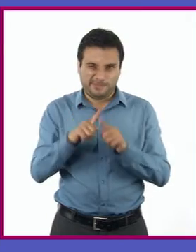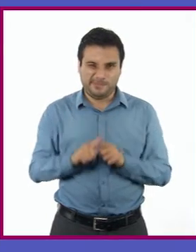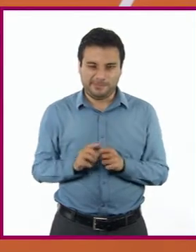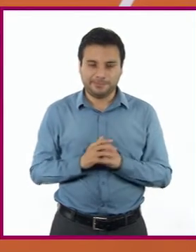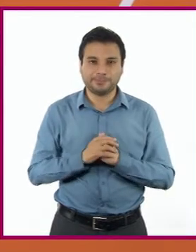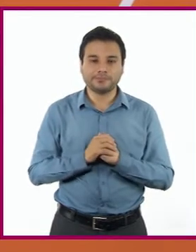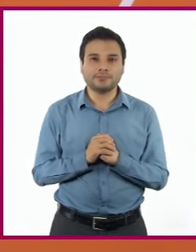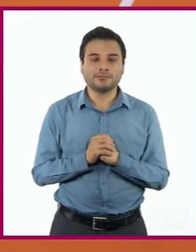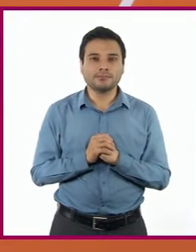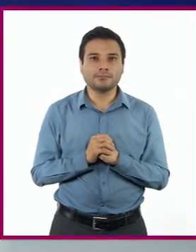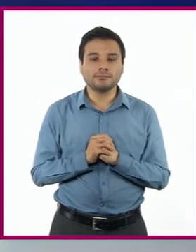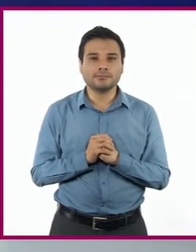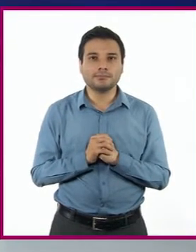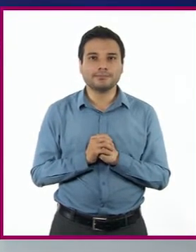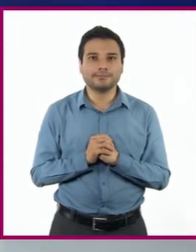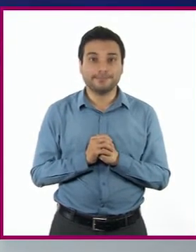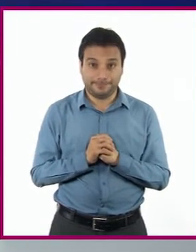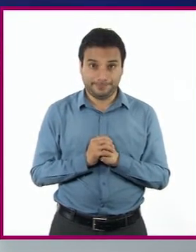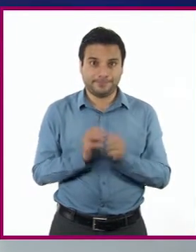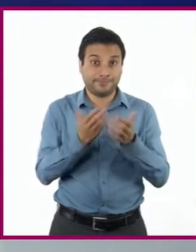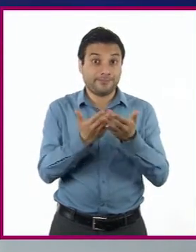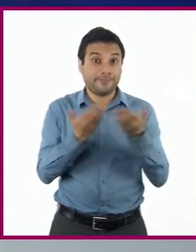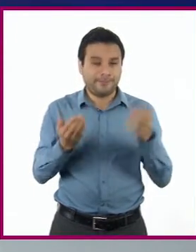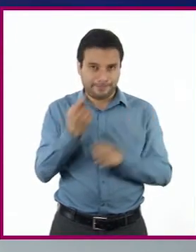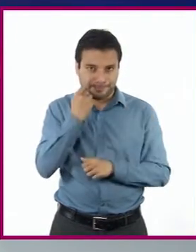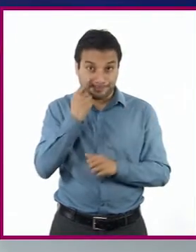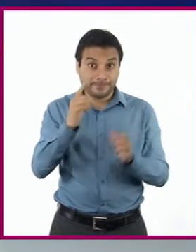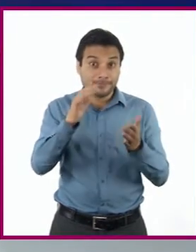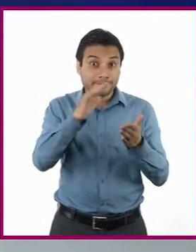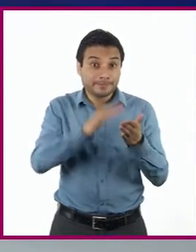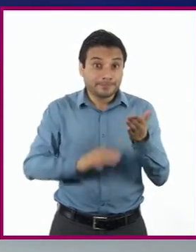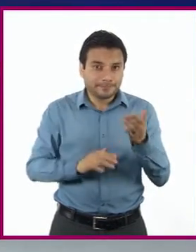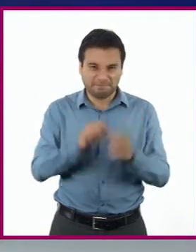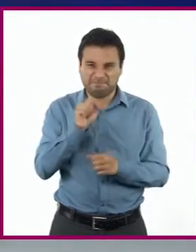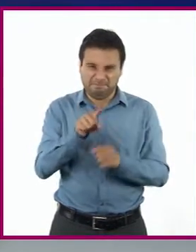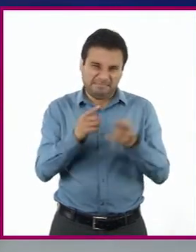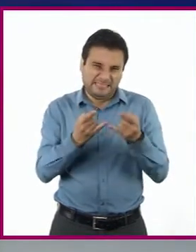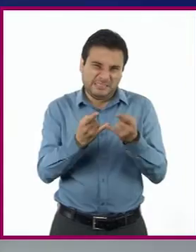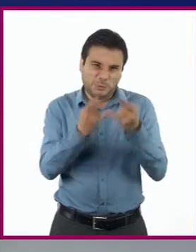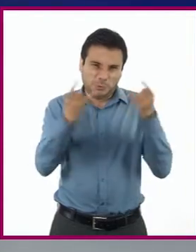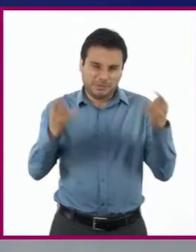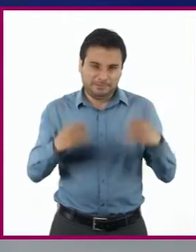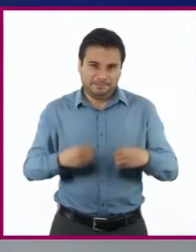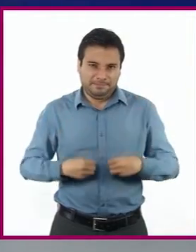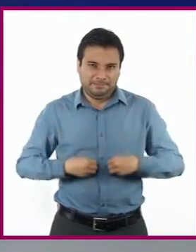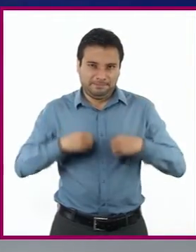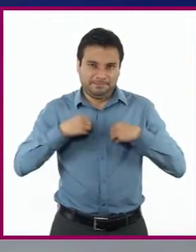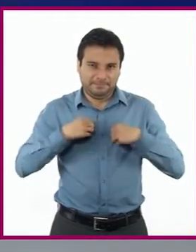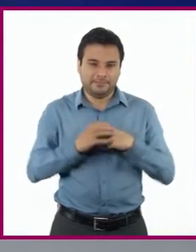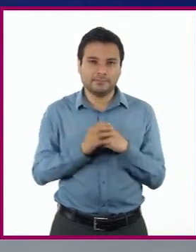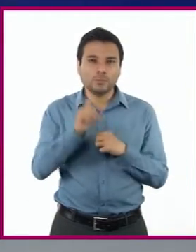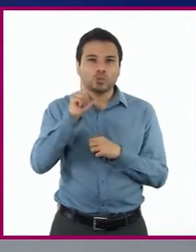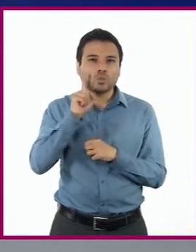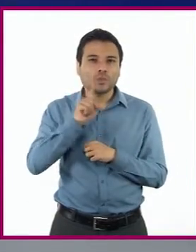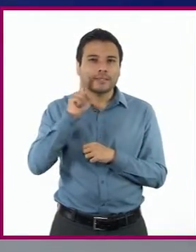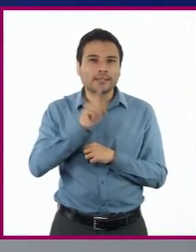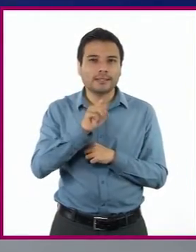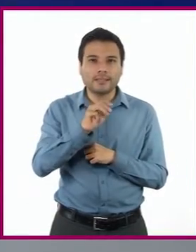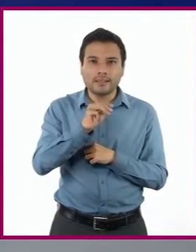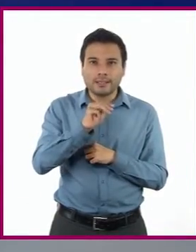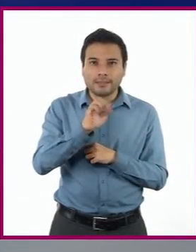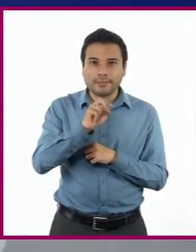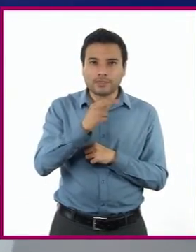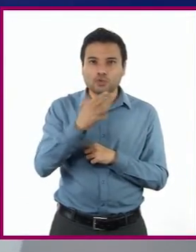etc. Ahora leeremos un fragmento de la autobiografía de Rigoberta Menchú,